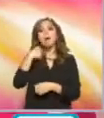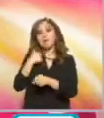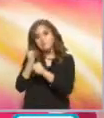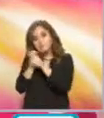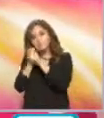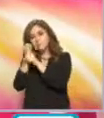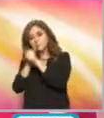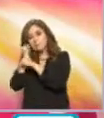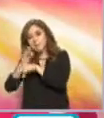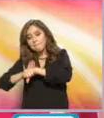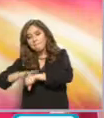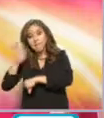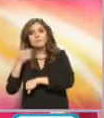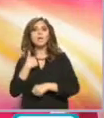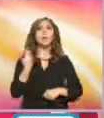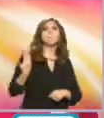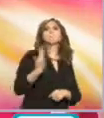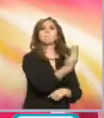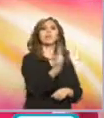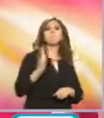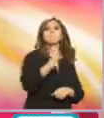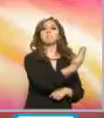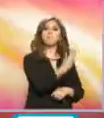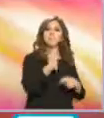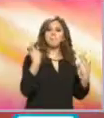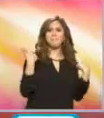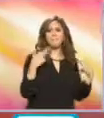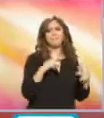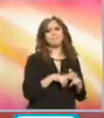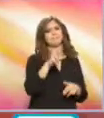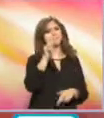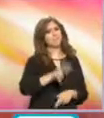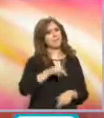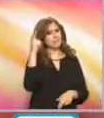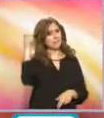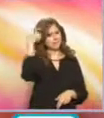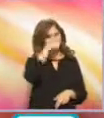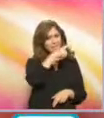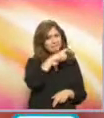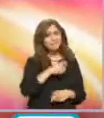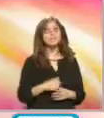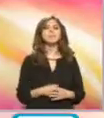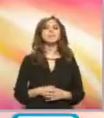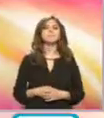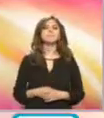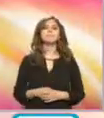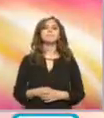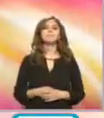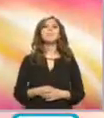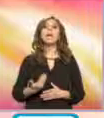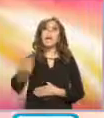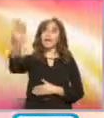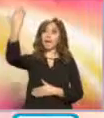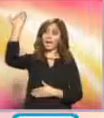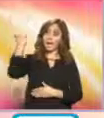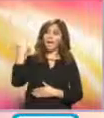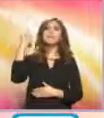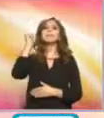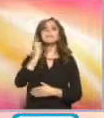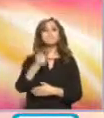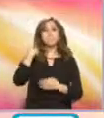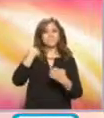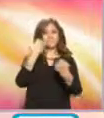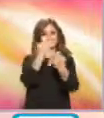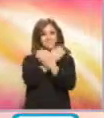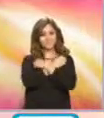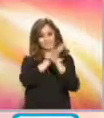pobres maestros. Mira, yo durante muchos años di clases. Hoy continúo dándolo, pero no de manera formal en un colegio, en una institución,